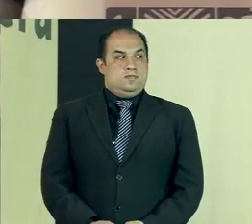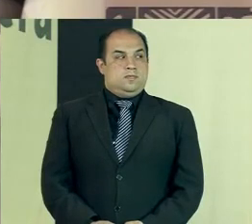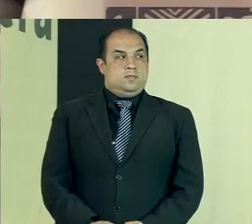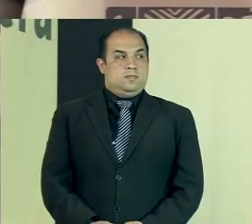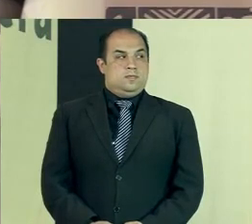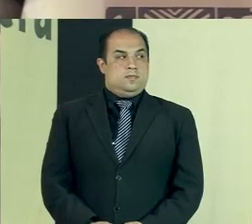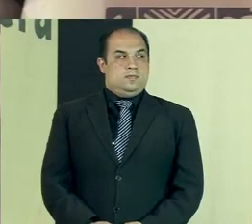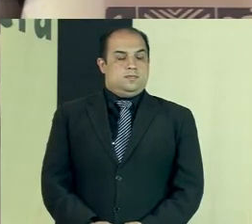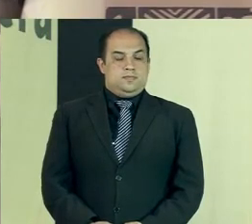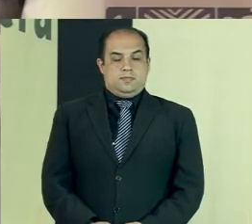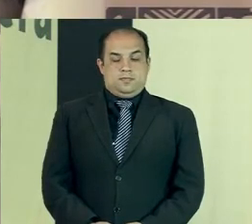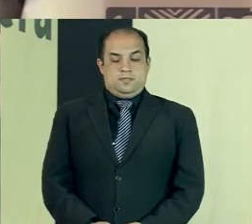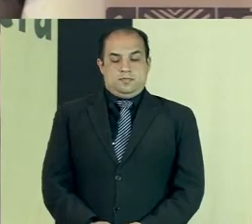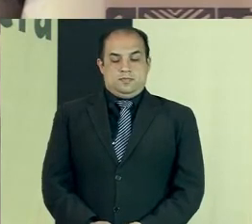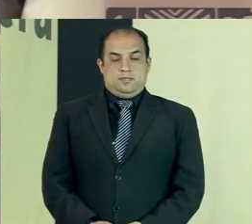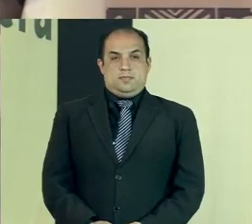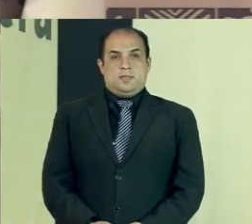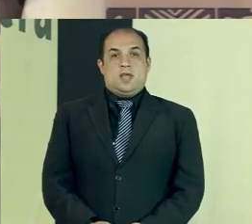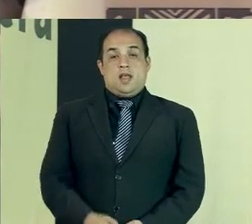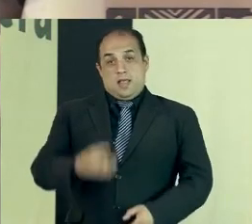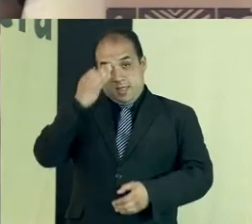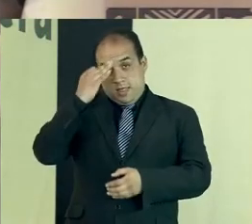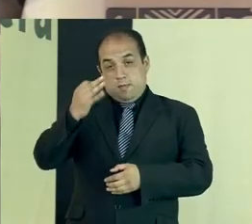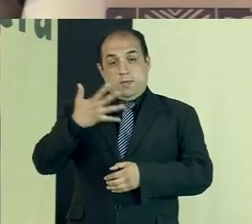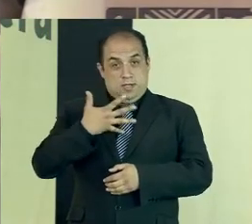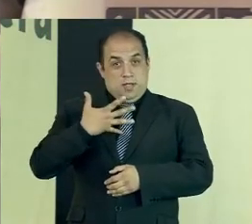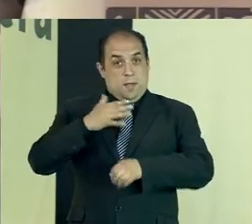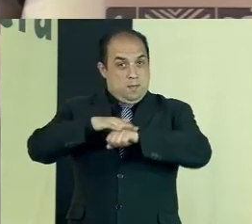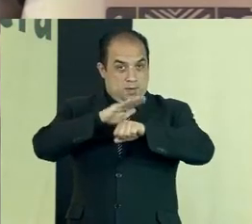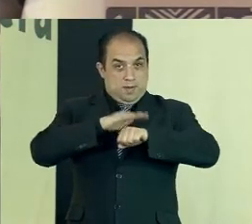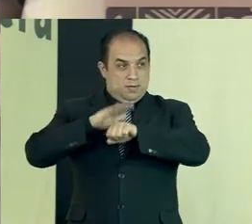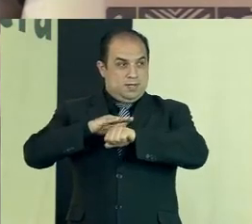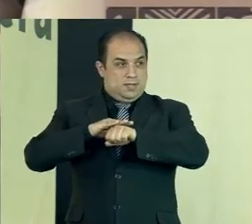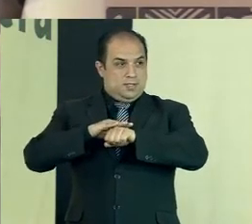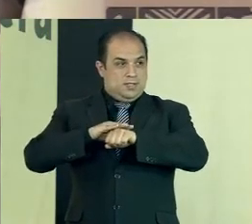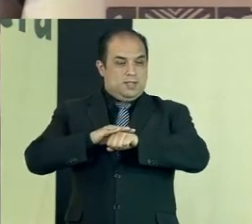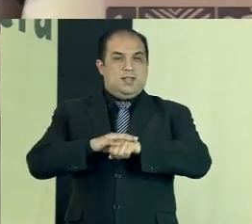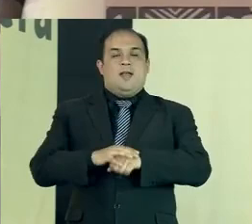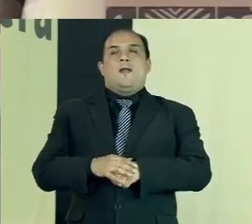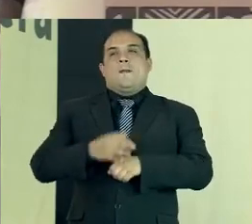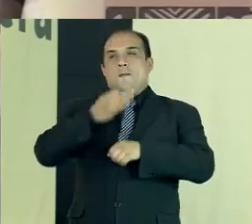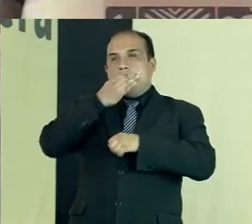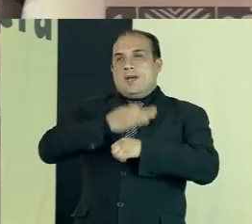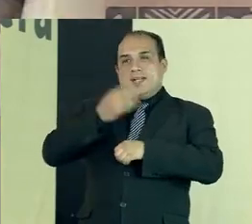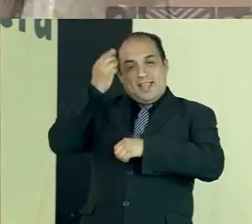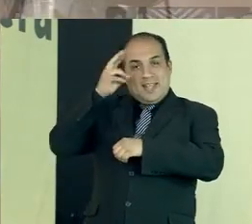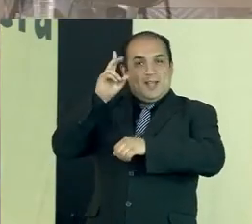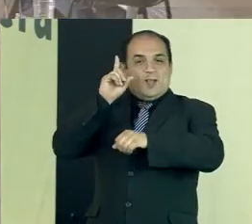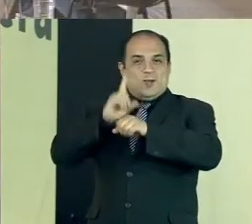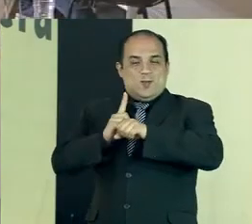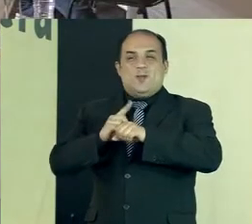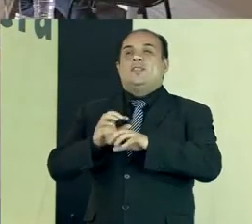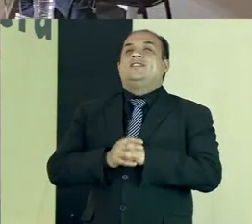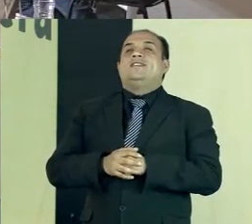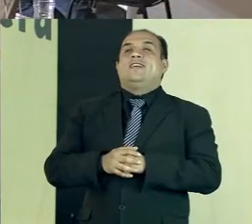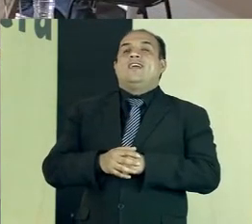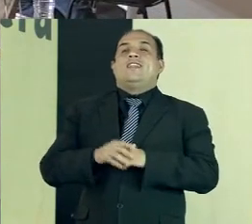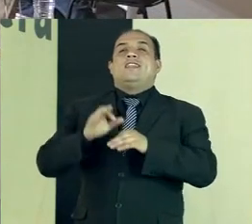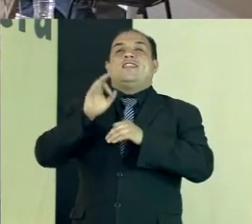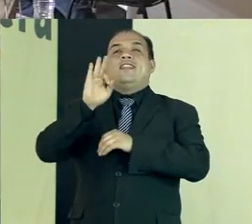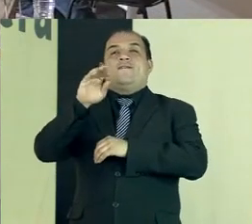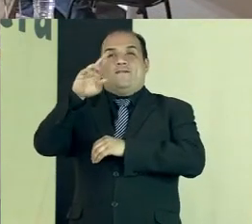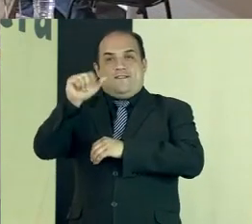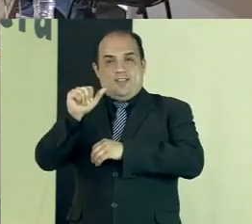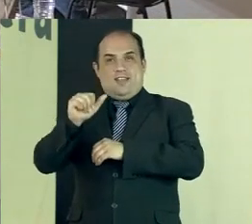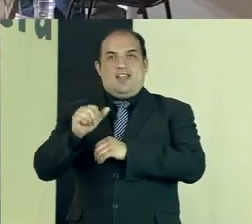que fue seguir un poco que tengo más tiempo que tengo más tiempo para informar a la directora de las ferias no tengo más